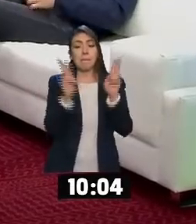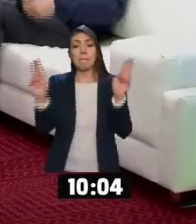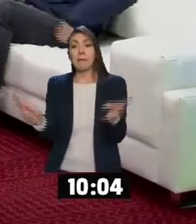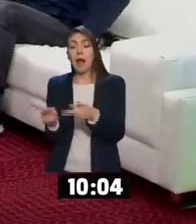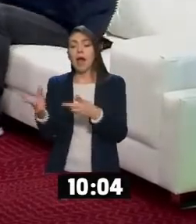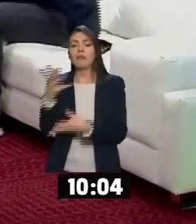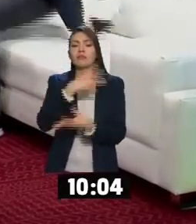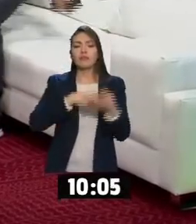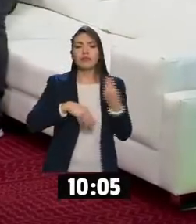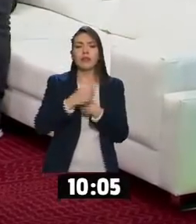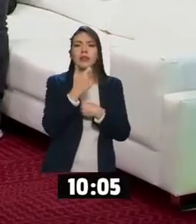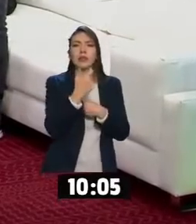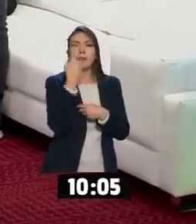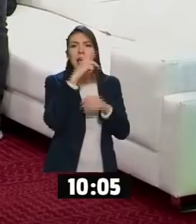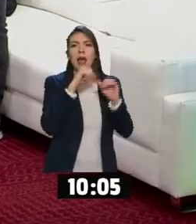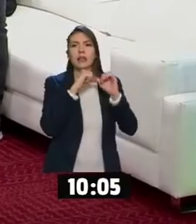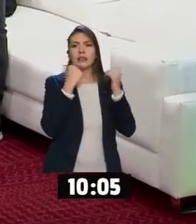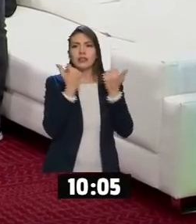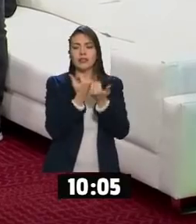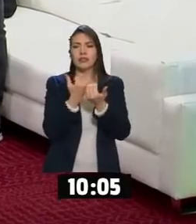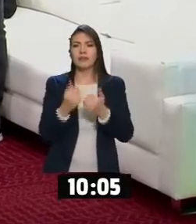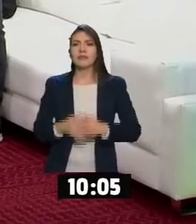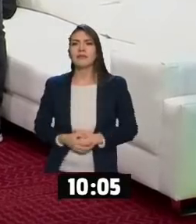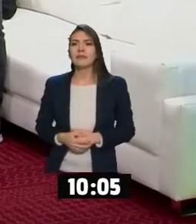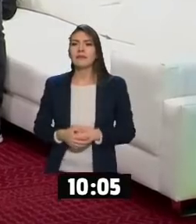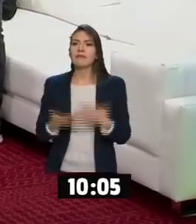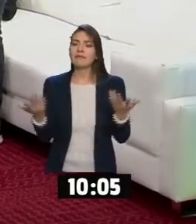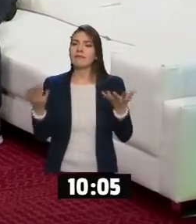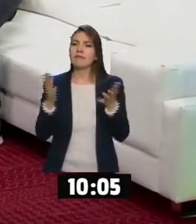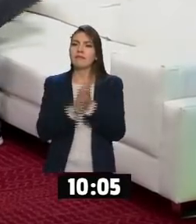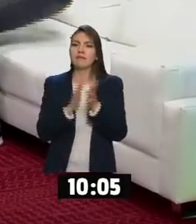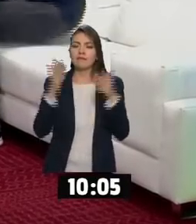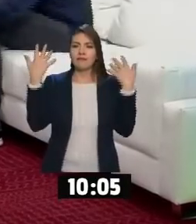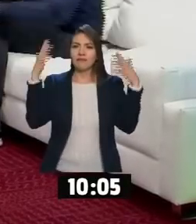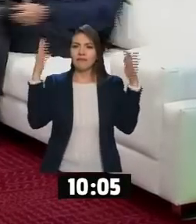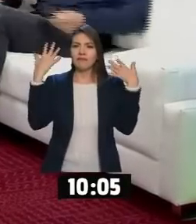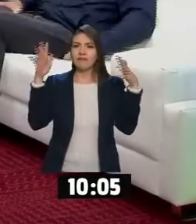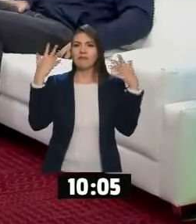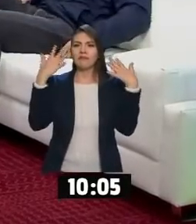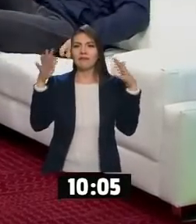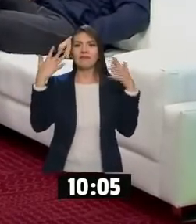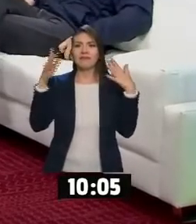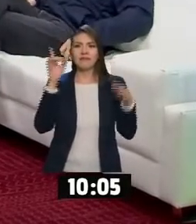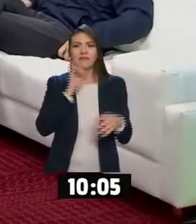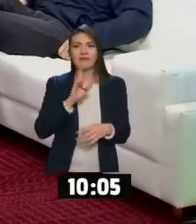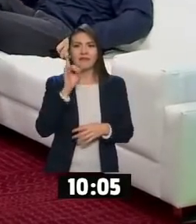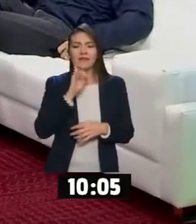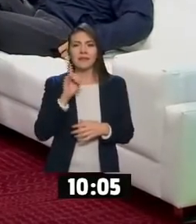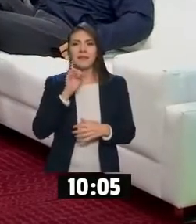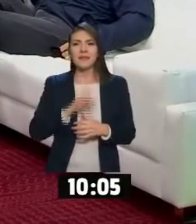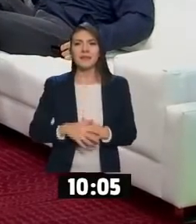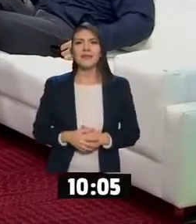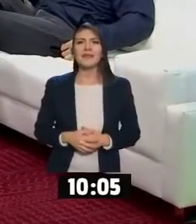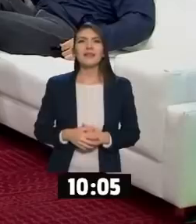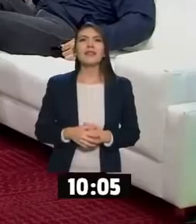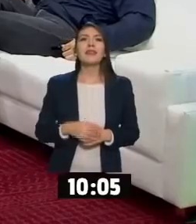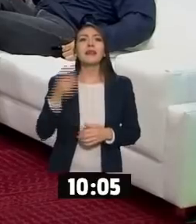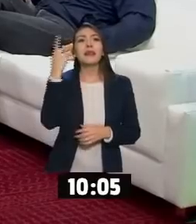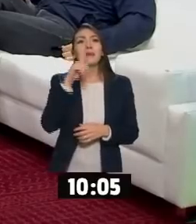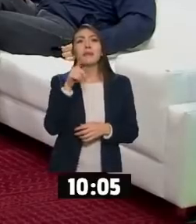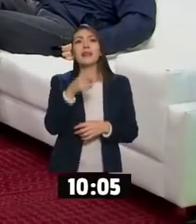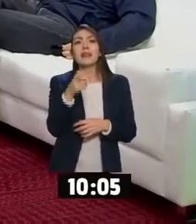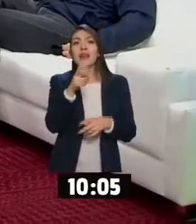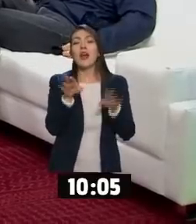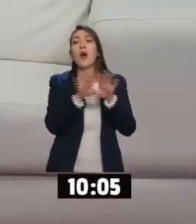Alexa! Me pongo de pie. ¿Lavados o no lavados los leotardos? No, la cosa es que no estén lavados. Perdón. Lo importante es que son de un